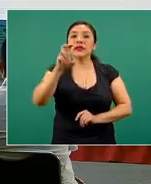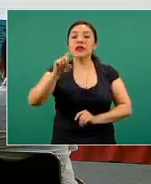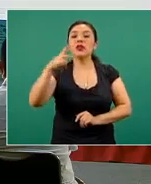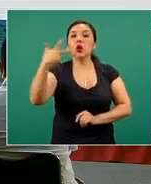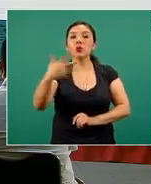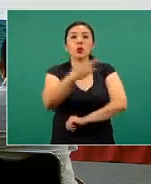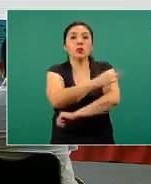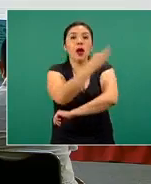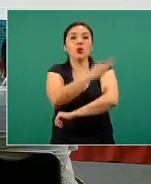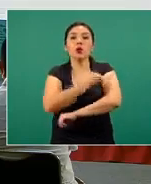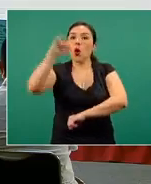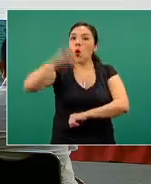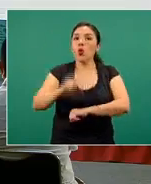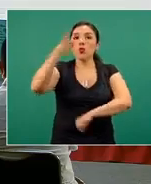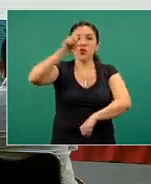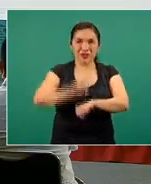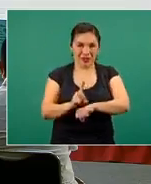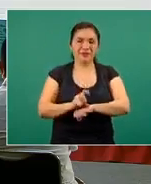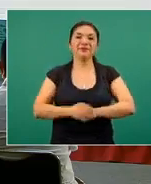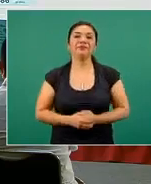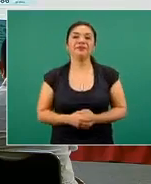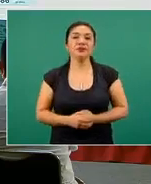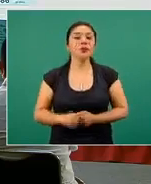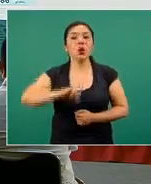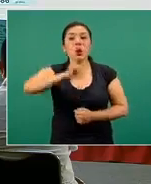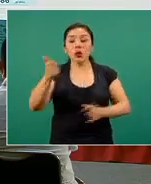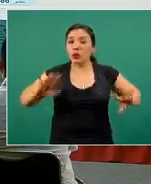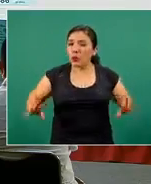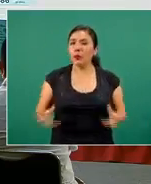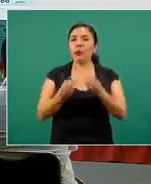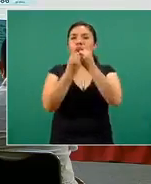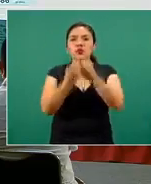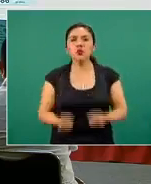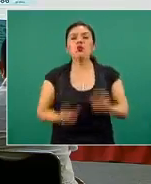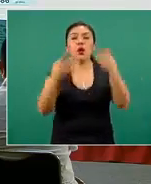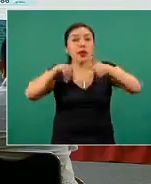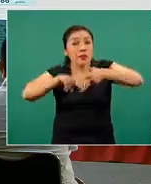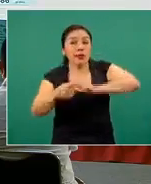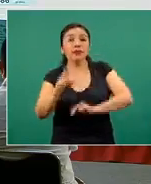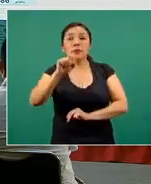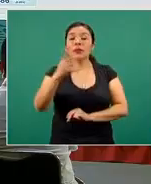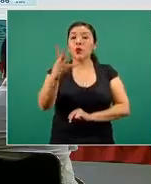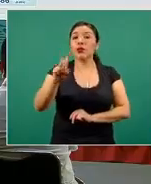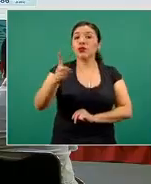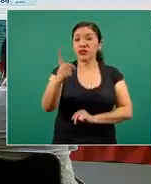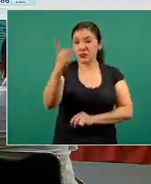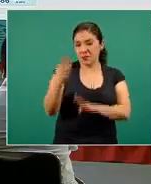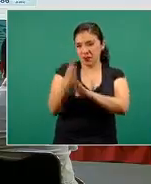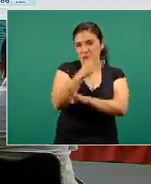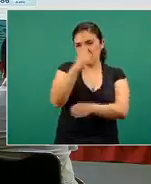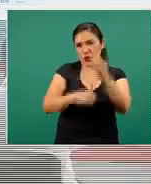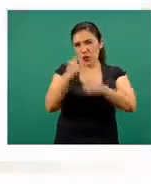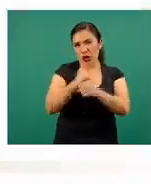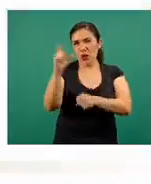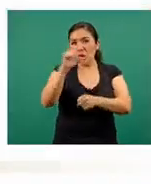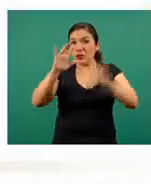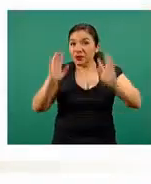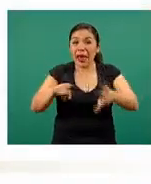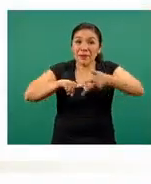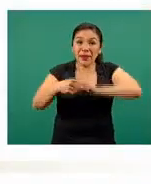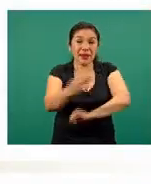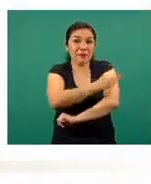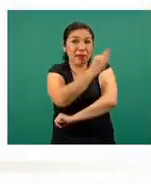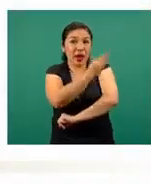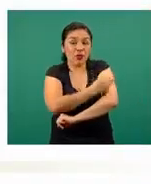505,338 en un día. La siguiente, en forma acumulativa, contadas desde el 24 de diciembre del año pasado, cuando empezó el programa de